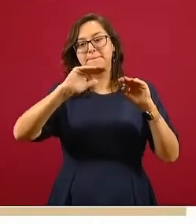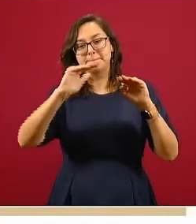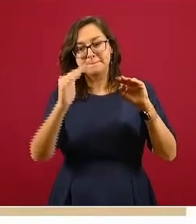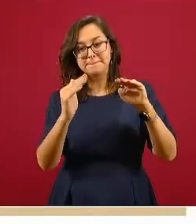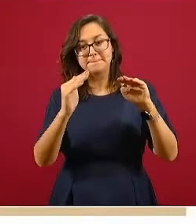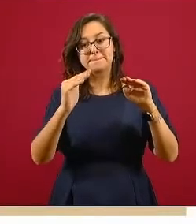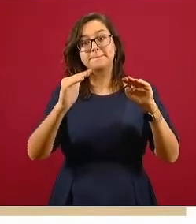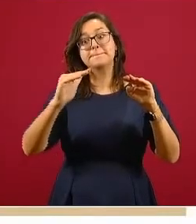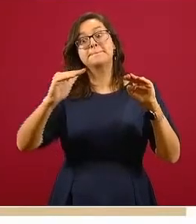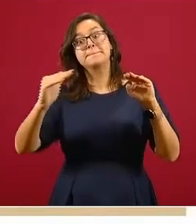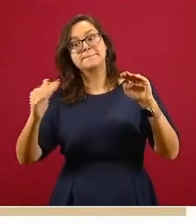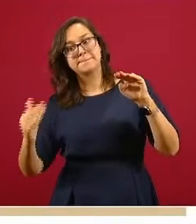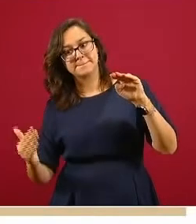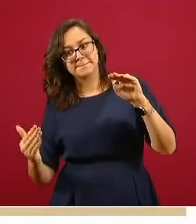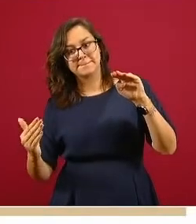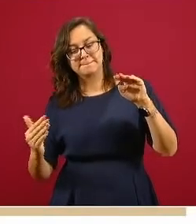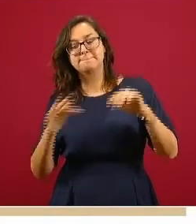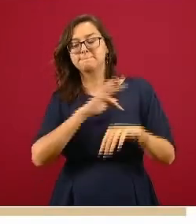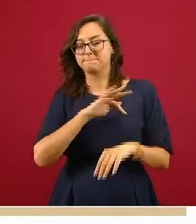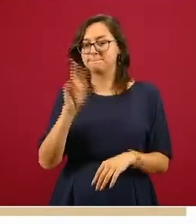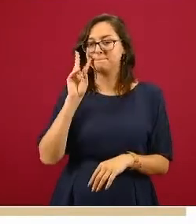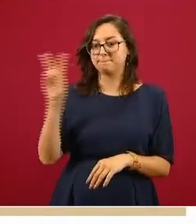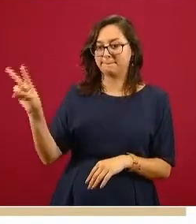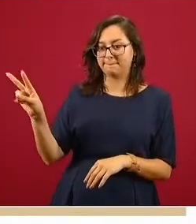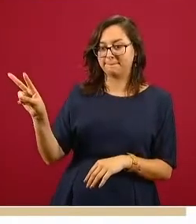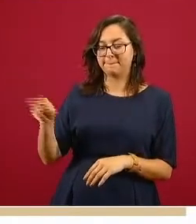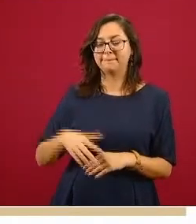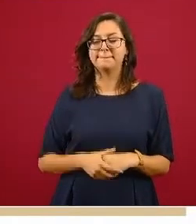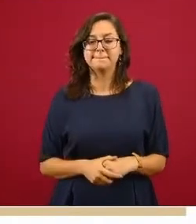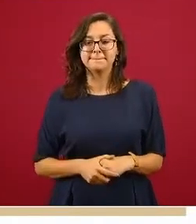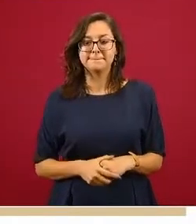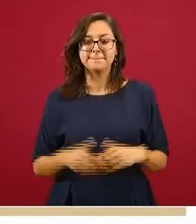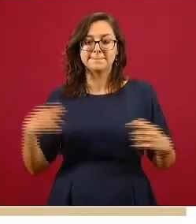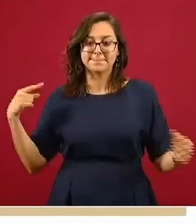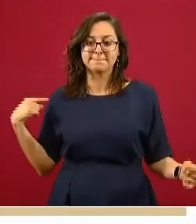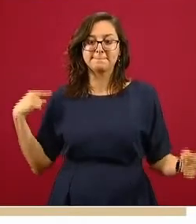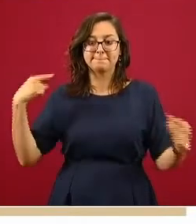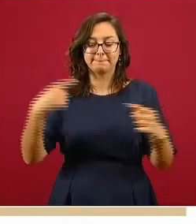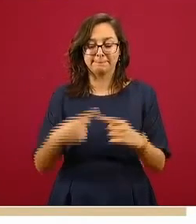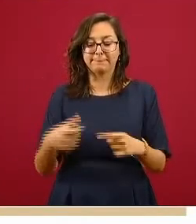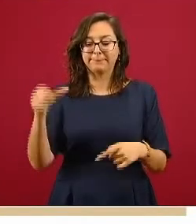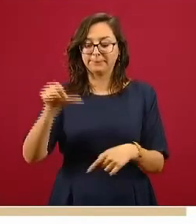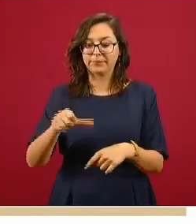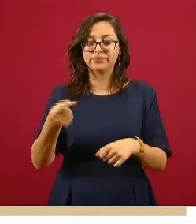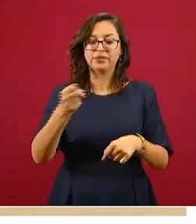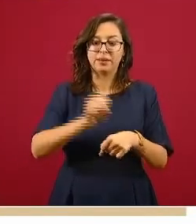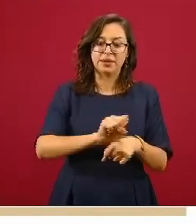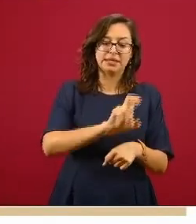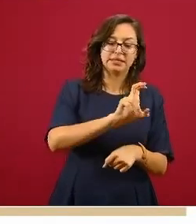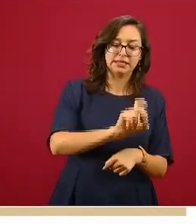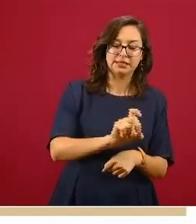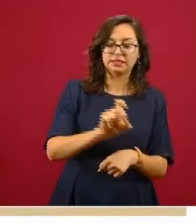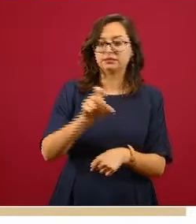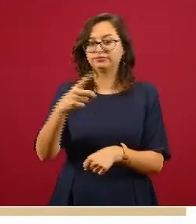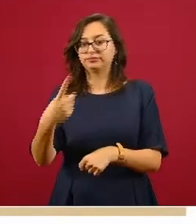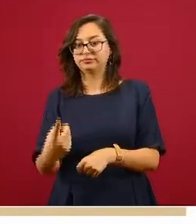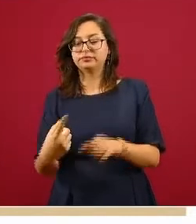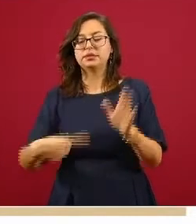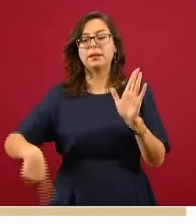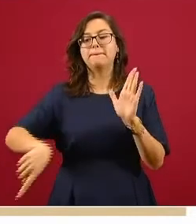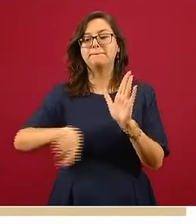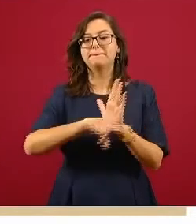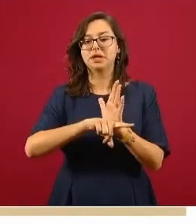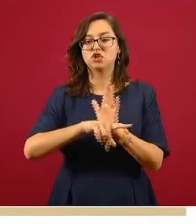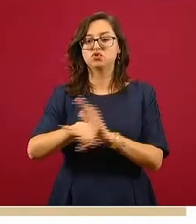segunda ya un descenso más pronunciado, que al día de hoy, para el comparativo de la semana 30 a la 31, es de un